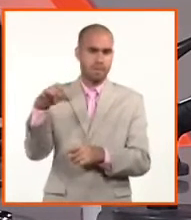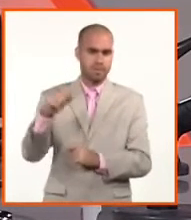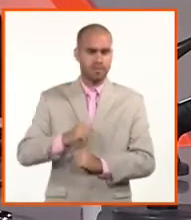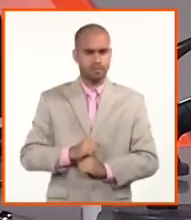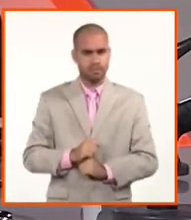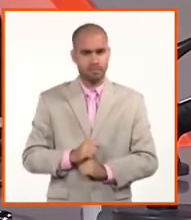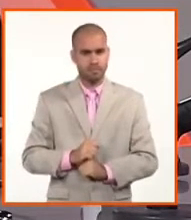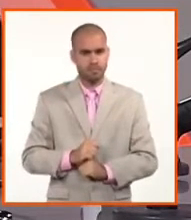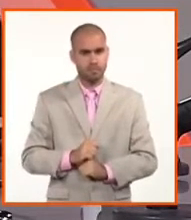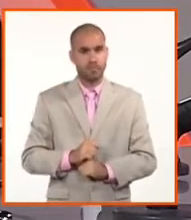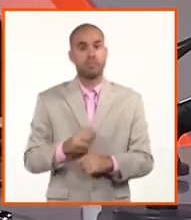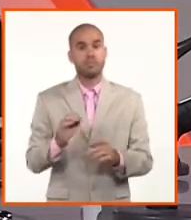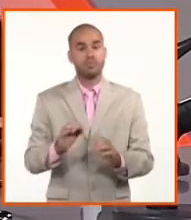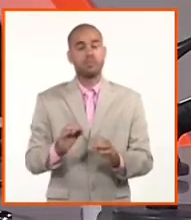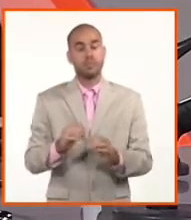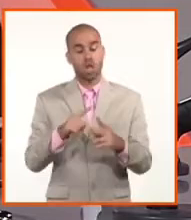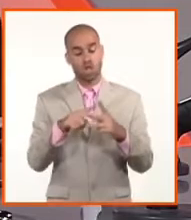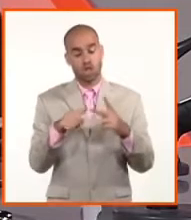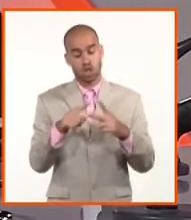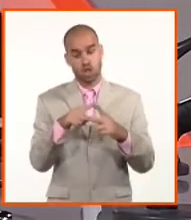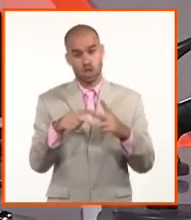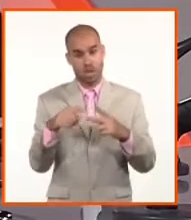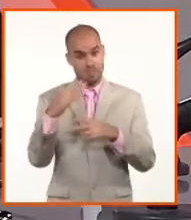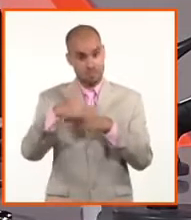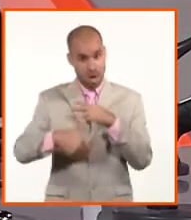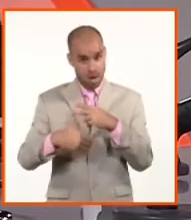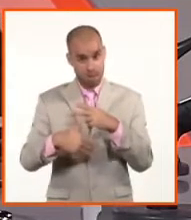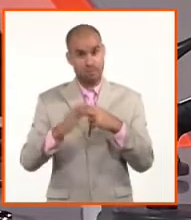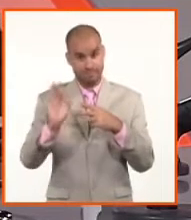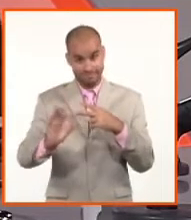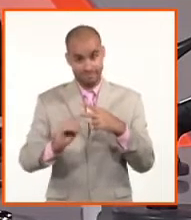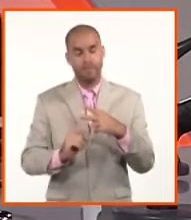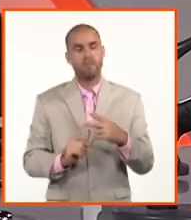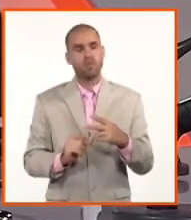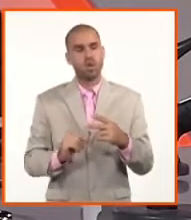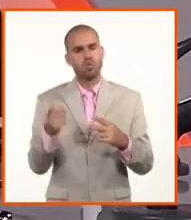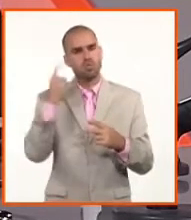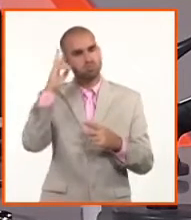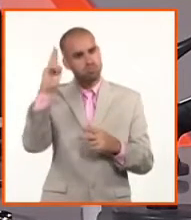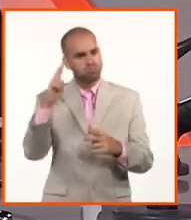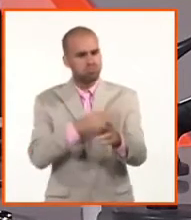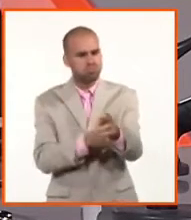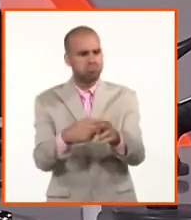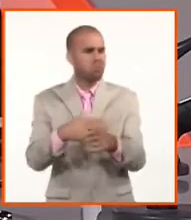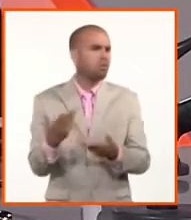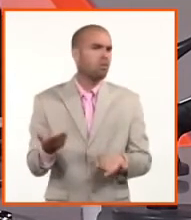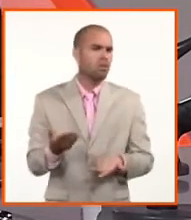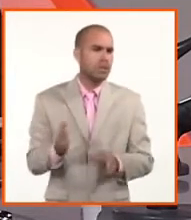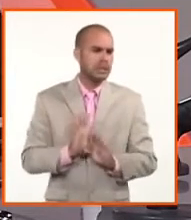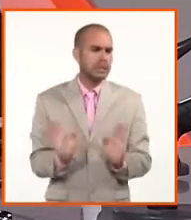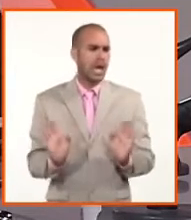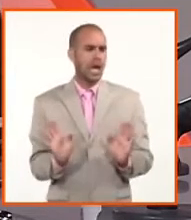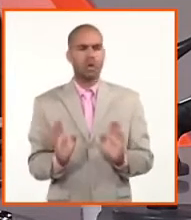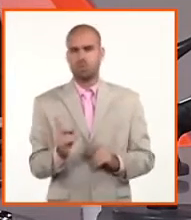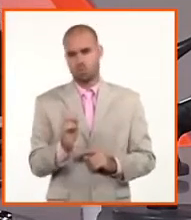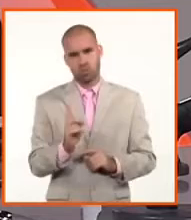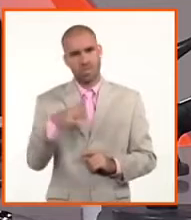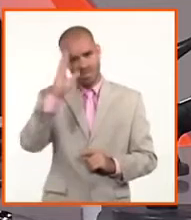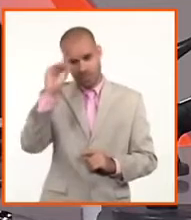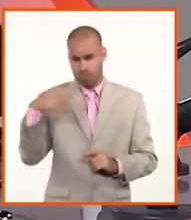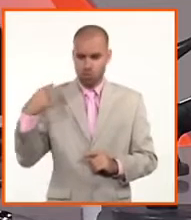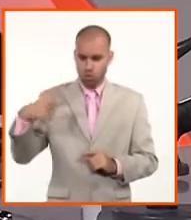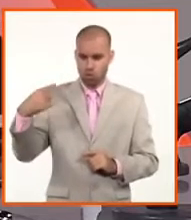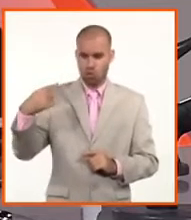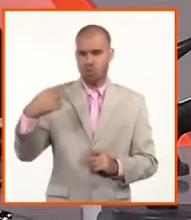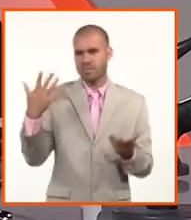por supuesto, se les recuerda no solo desde la historia, sino también desde el actuar cotidiano, como lo pueden contar los